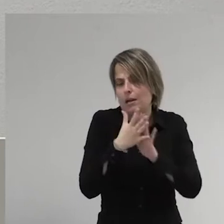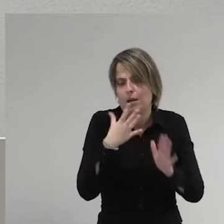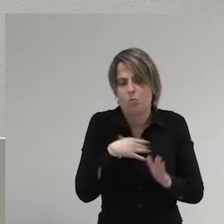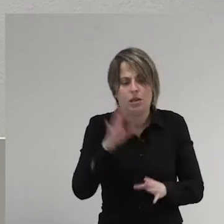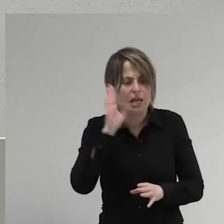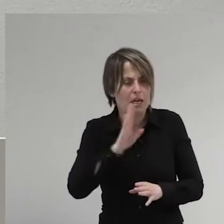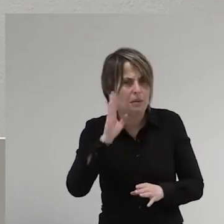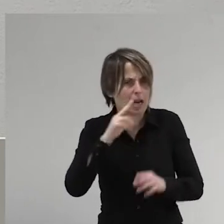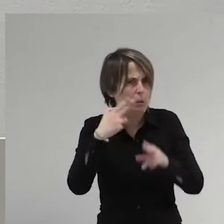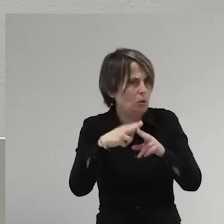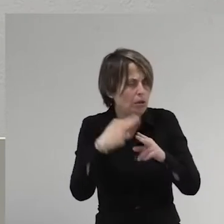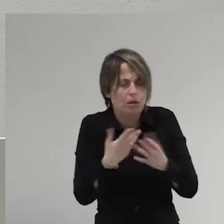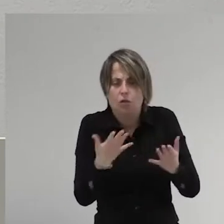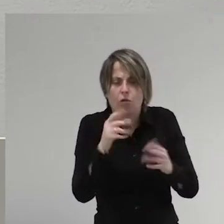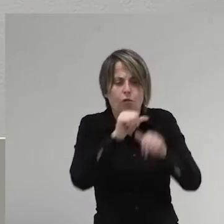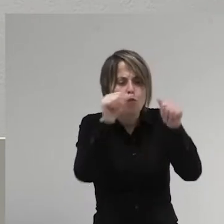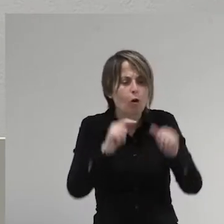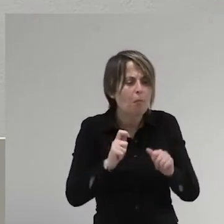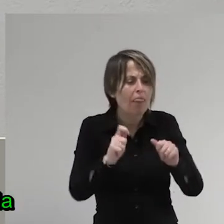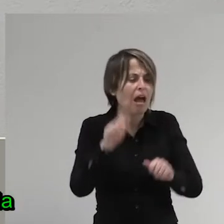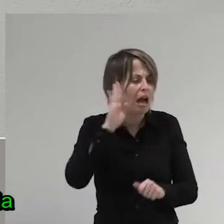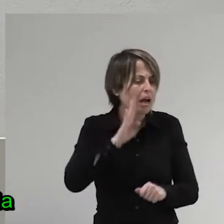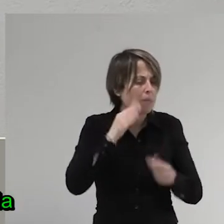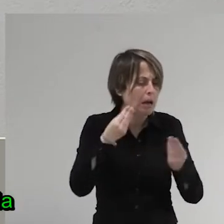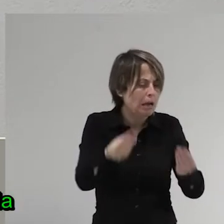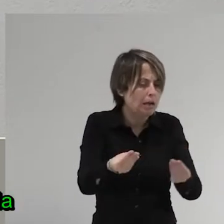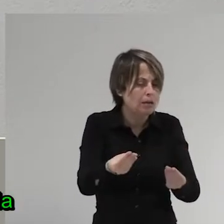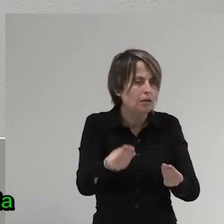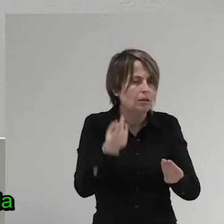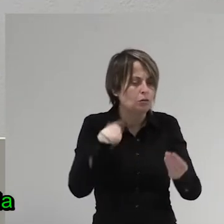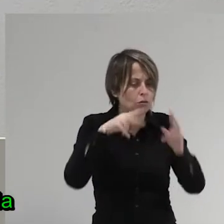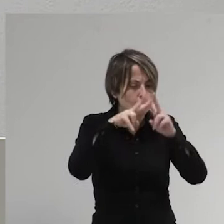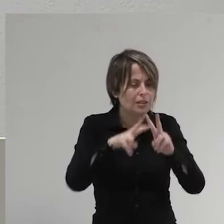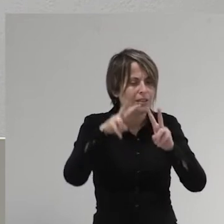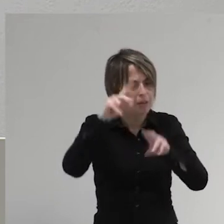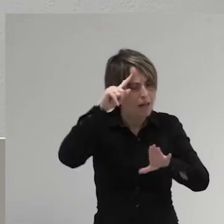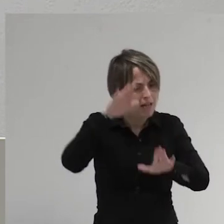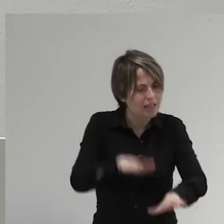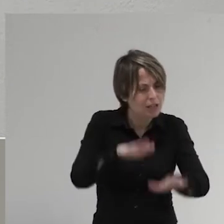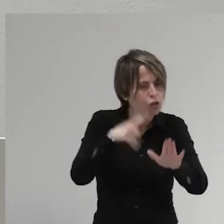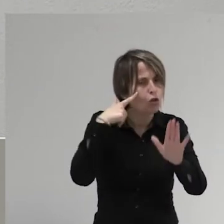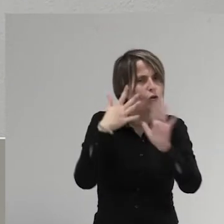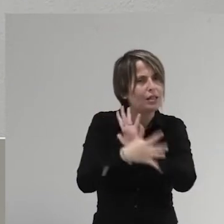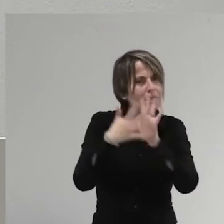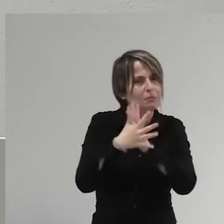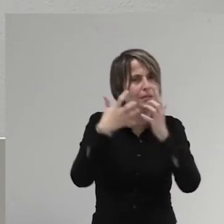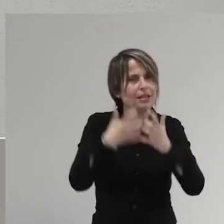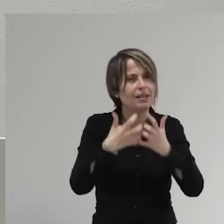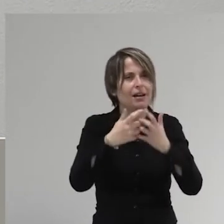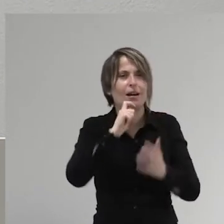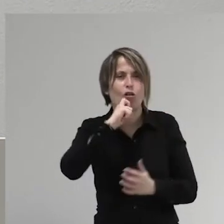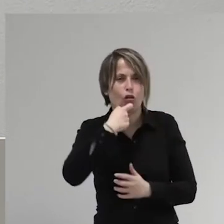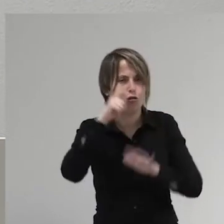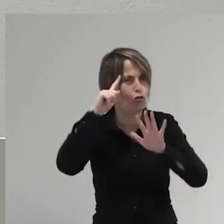en general, cualquier forma de criminalización. Yo, porque analizo temas de islamofobia e intento explicar cómo opera la islamofobia y su relación